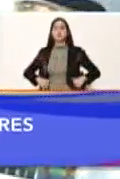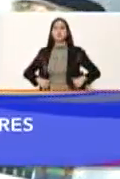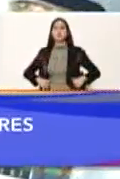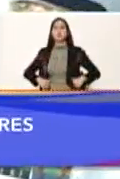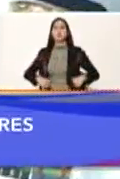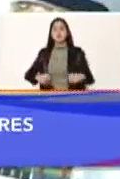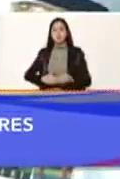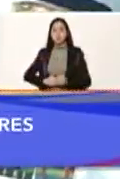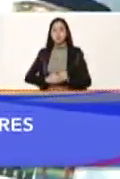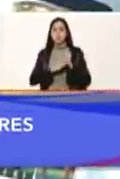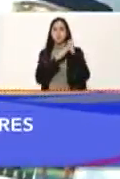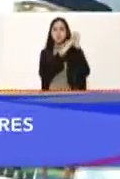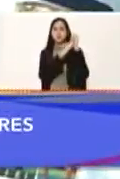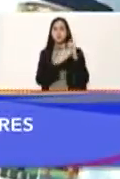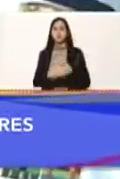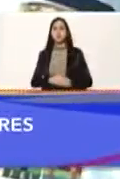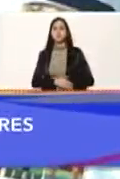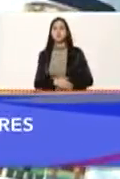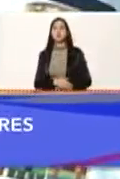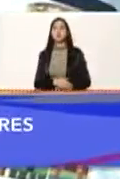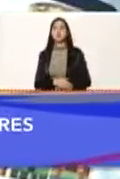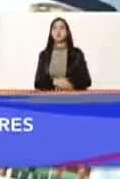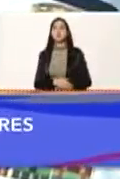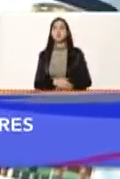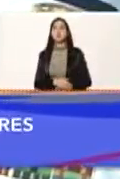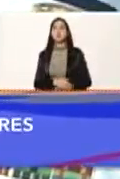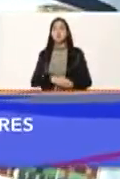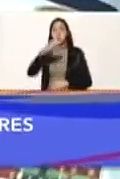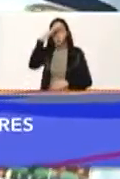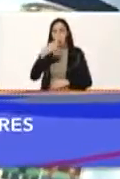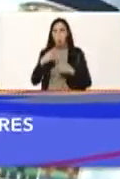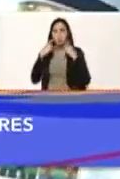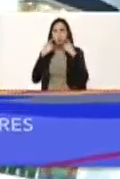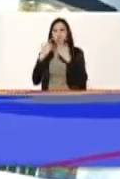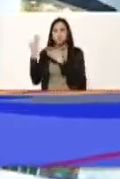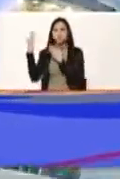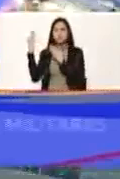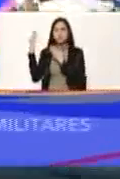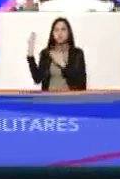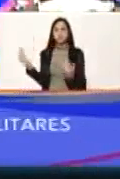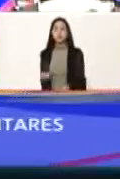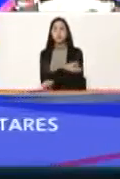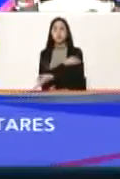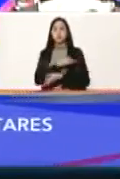Armada Nacional Bolivariana. ¡Soldado brillante!